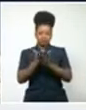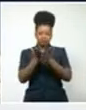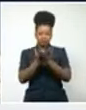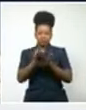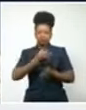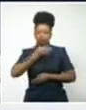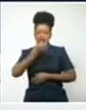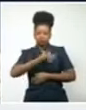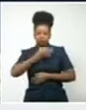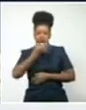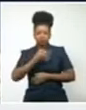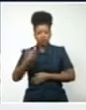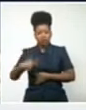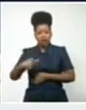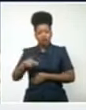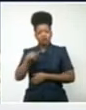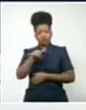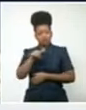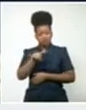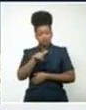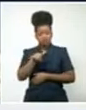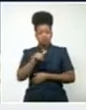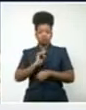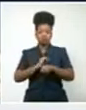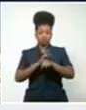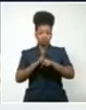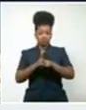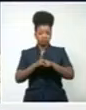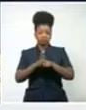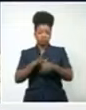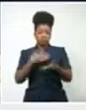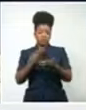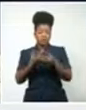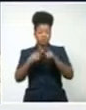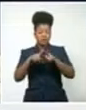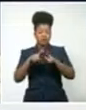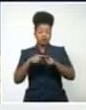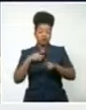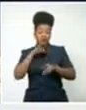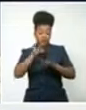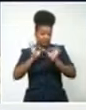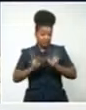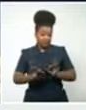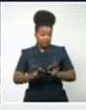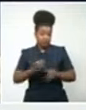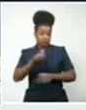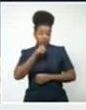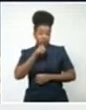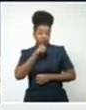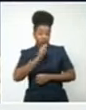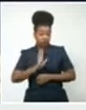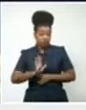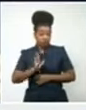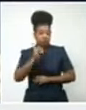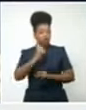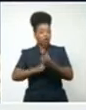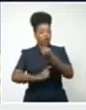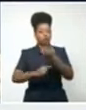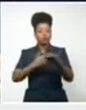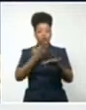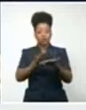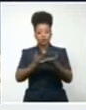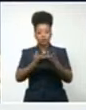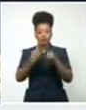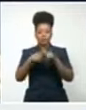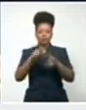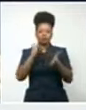heces fecales, pero en honor a la verdad, puede que se detecte en alguna muestra, pero una cosa